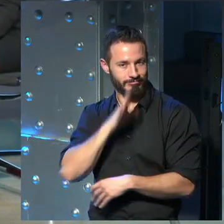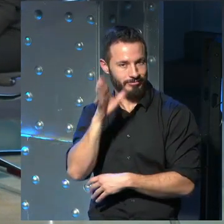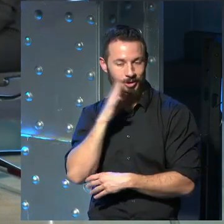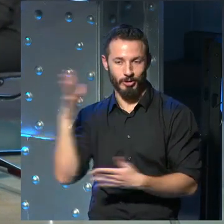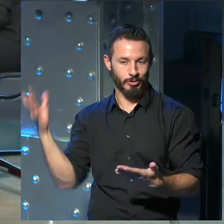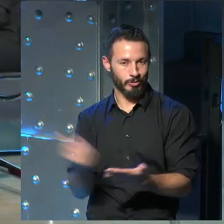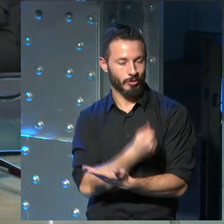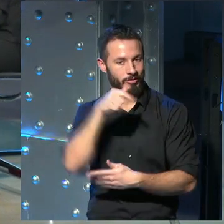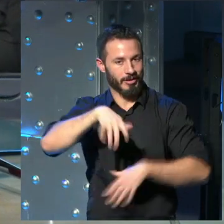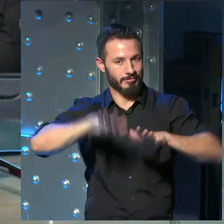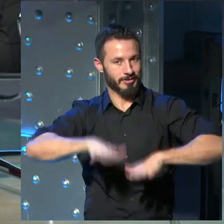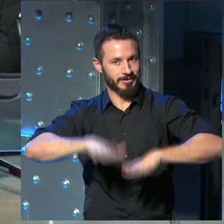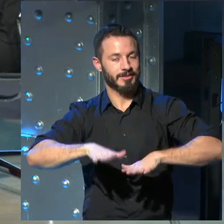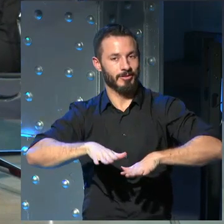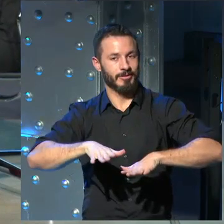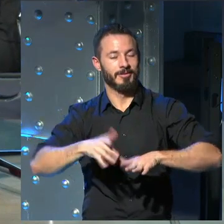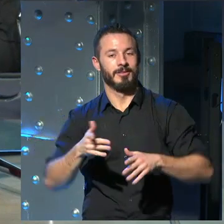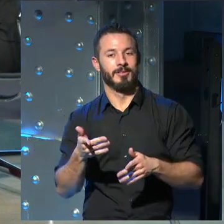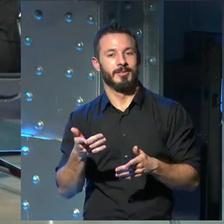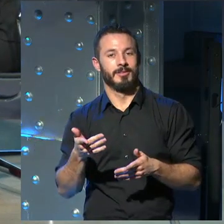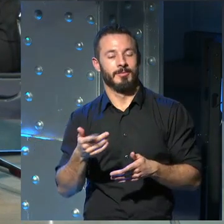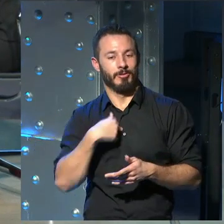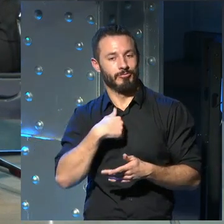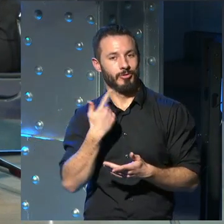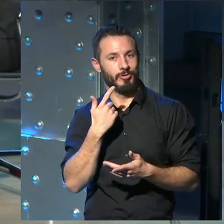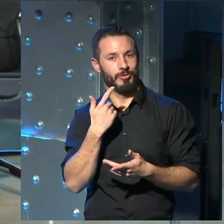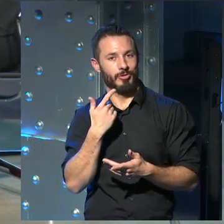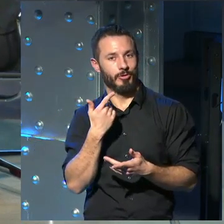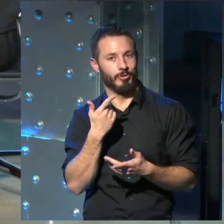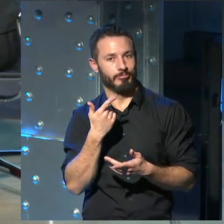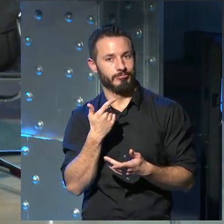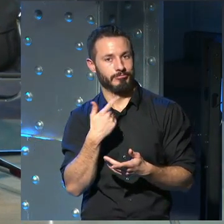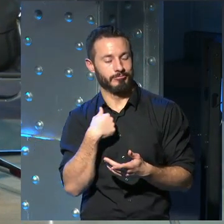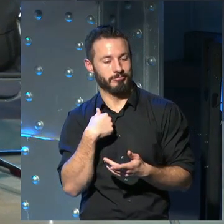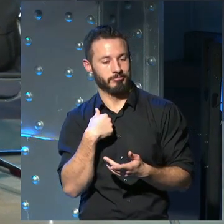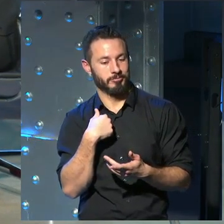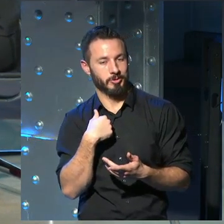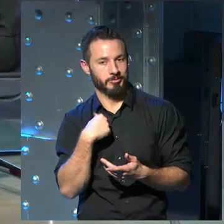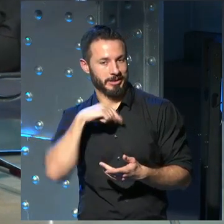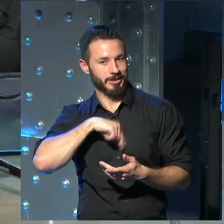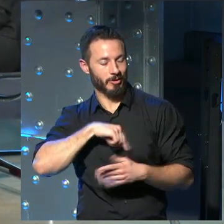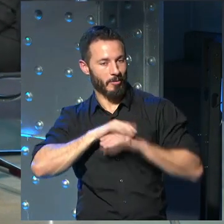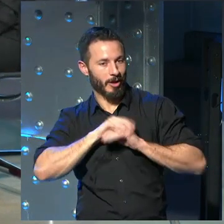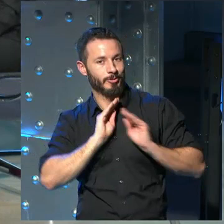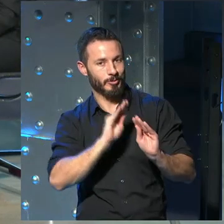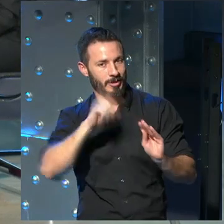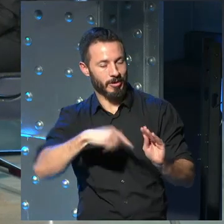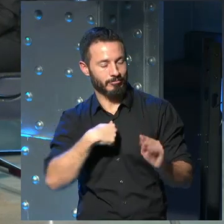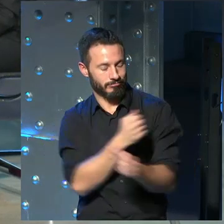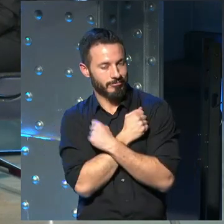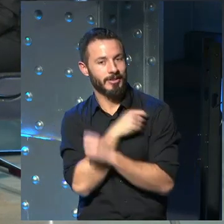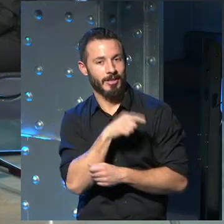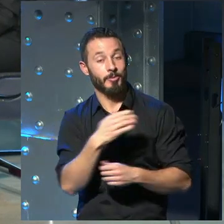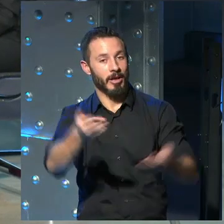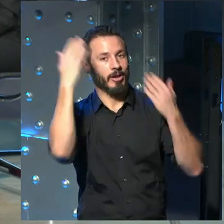aquí presentes, o muchos de ellos aquí presentes. Yo me tengo por una de tus amigas y personas que te